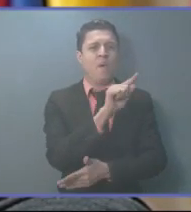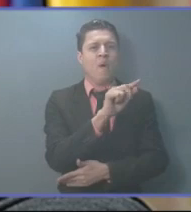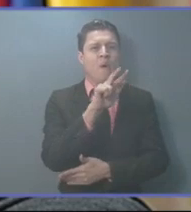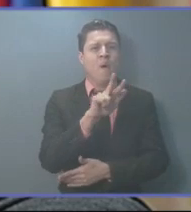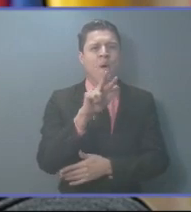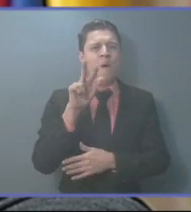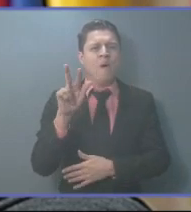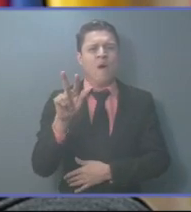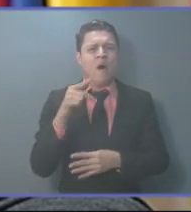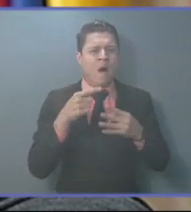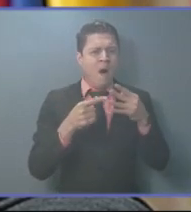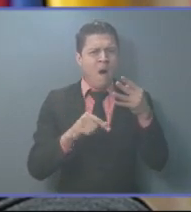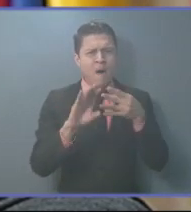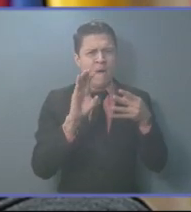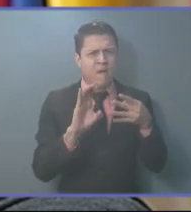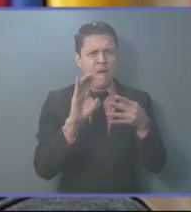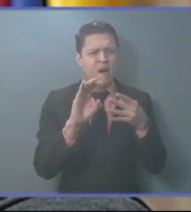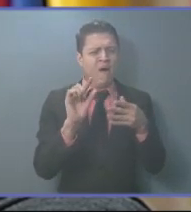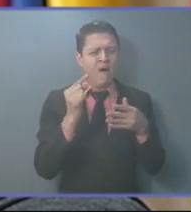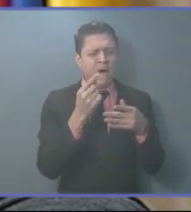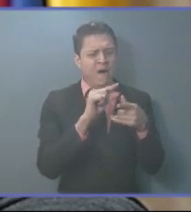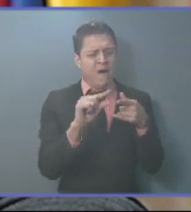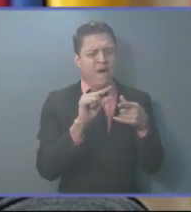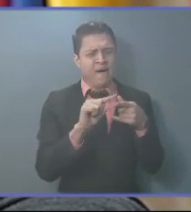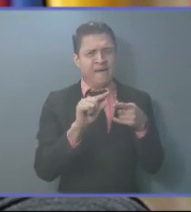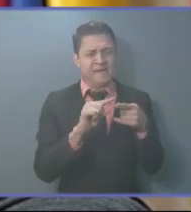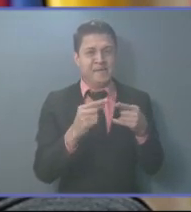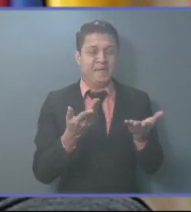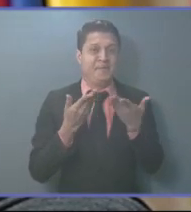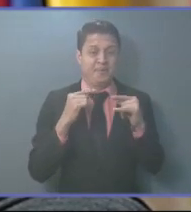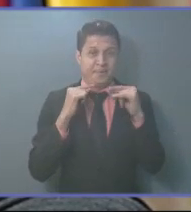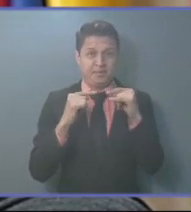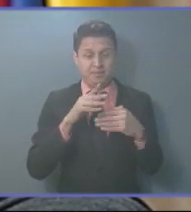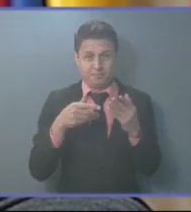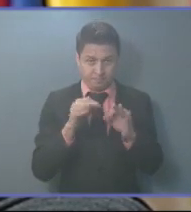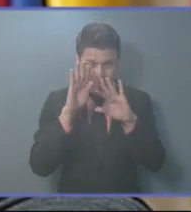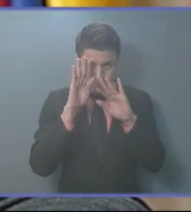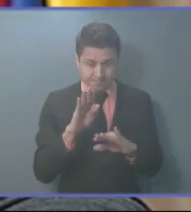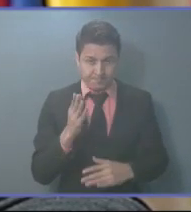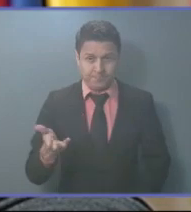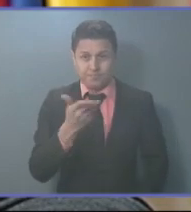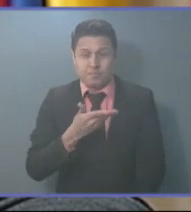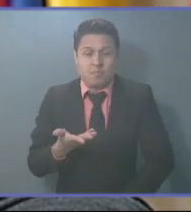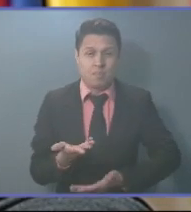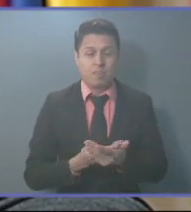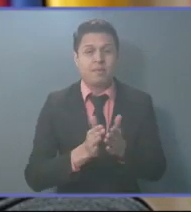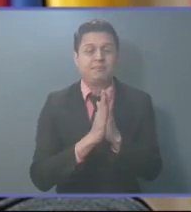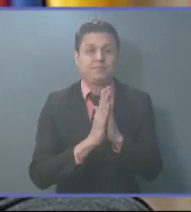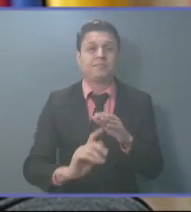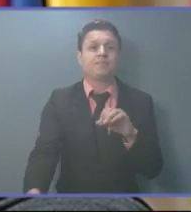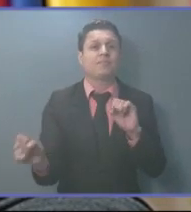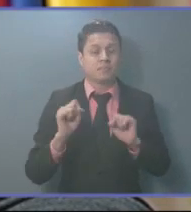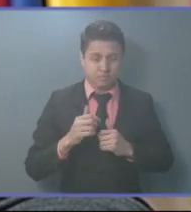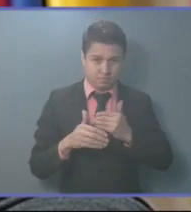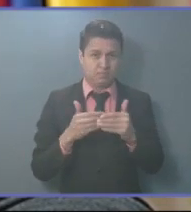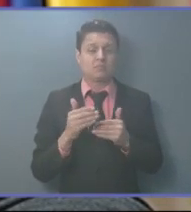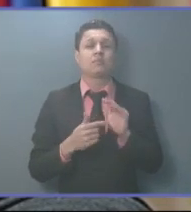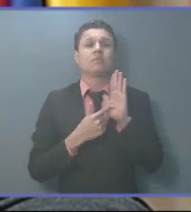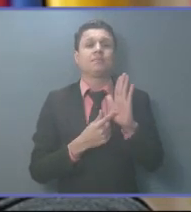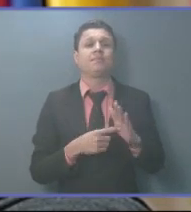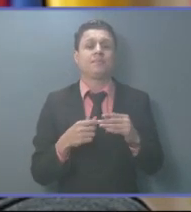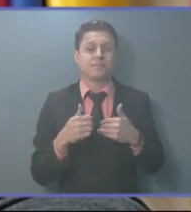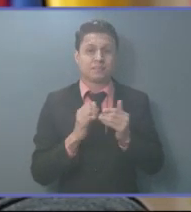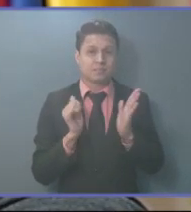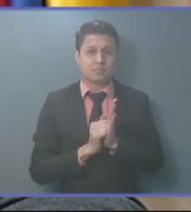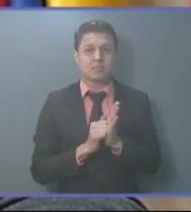33 numeral 1 de la constitución con todo respeto pido se admita decreto